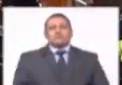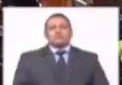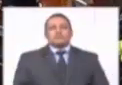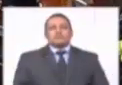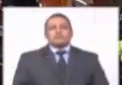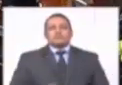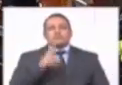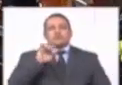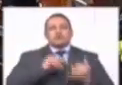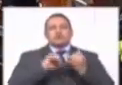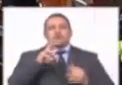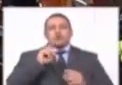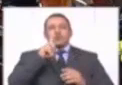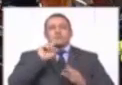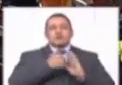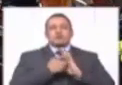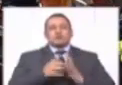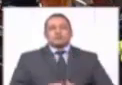Rosángela Barbarán, un minuto.